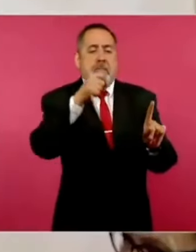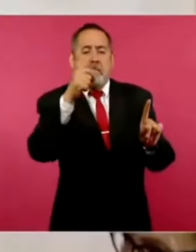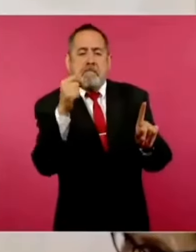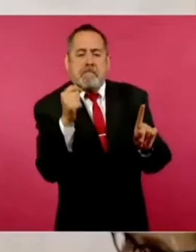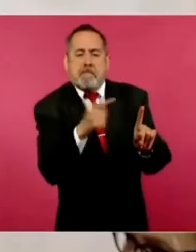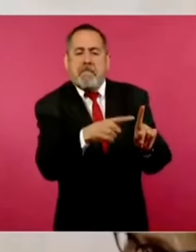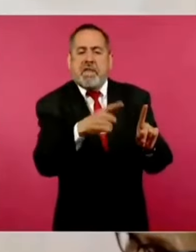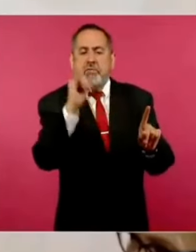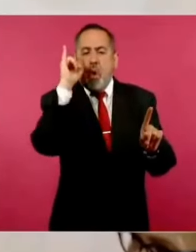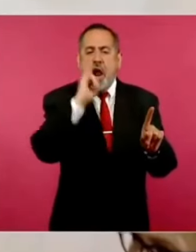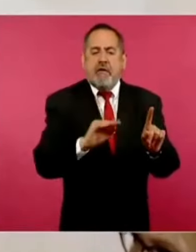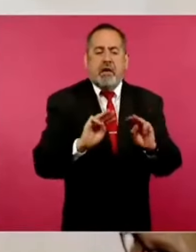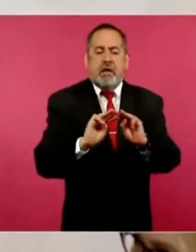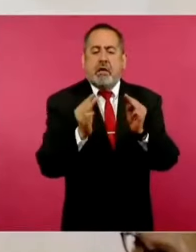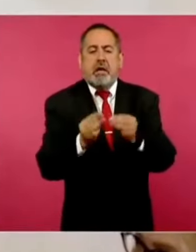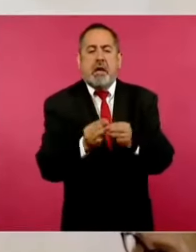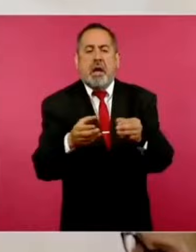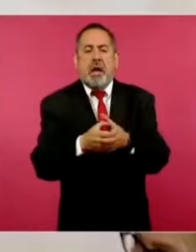¿sí?,